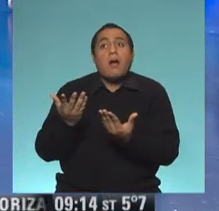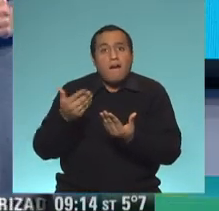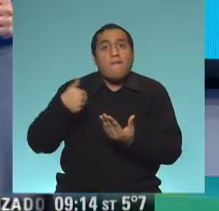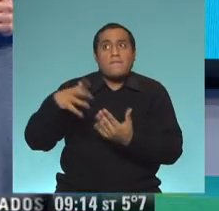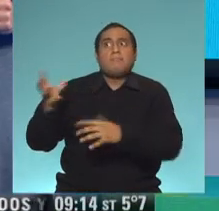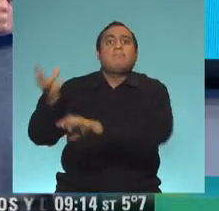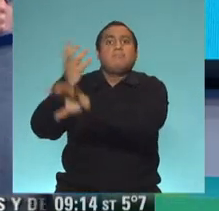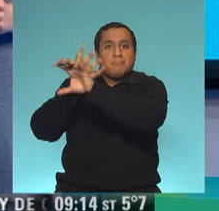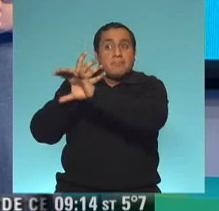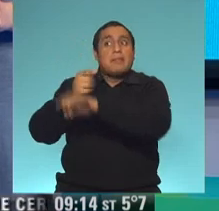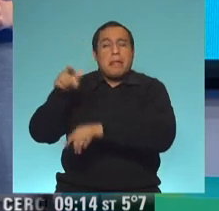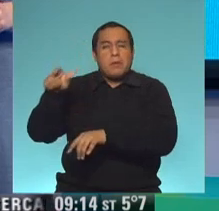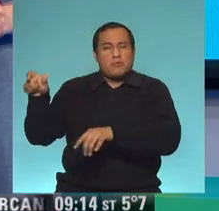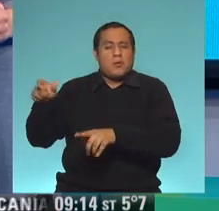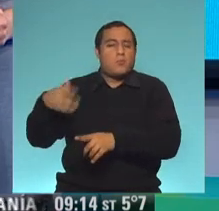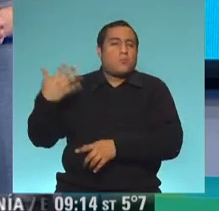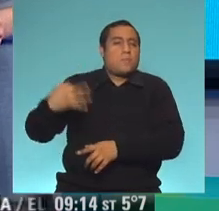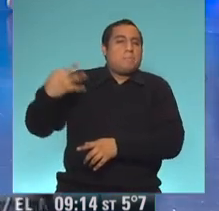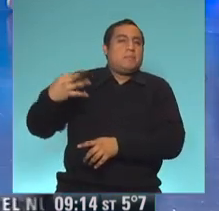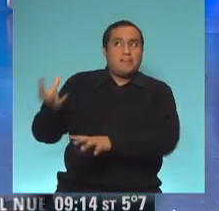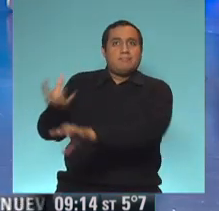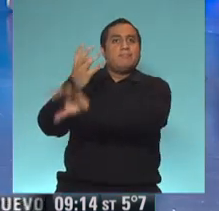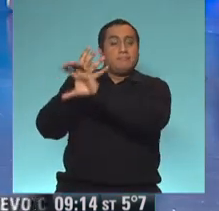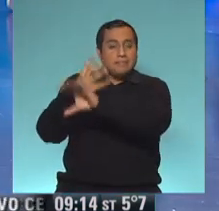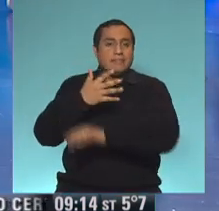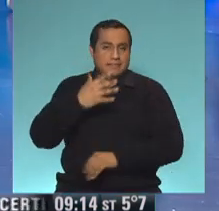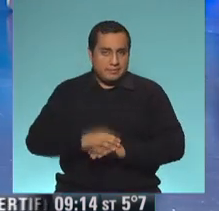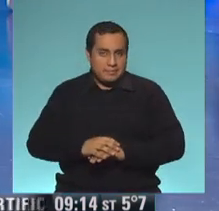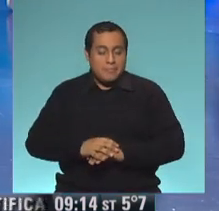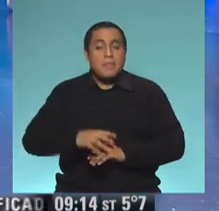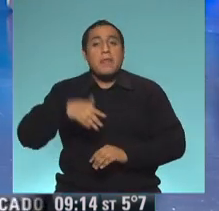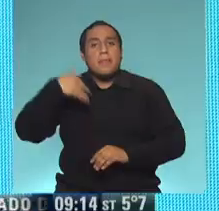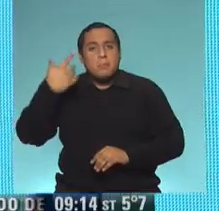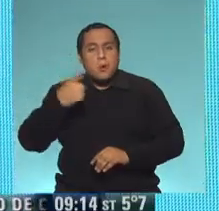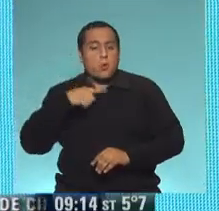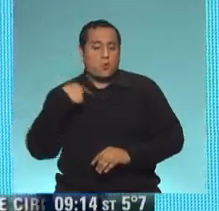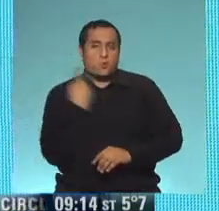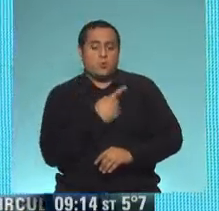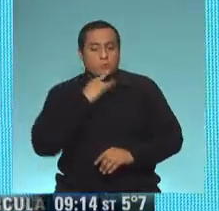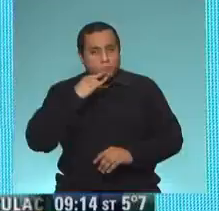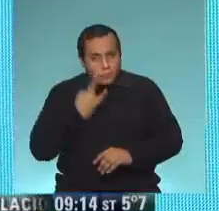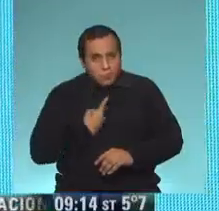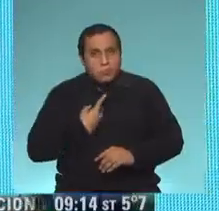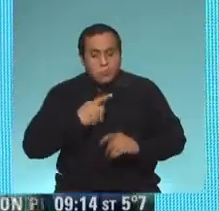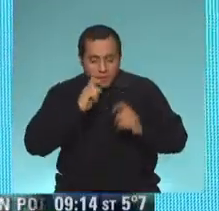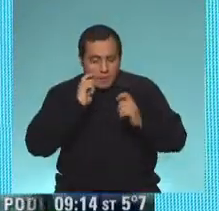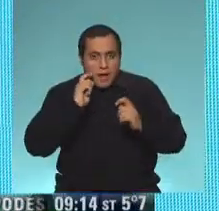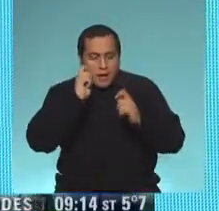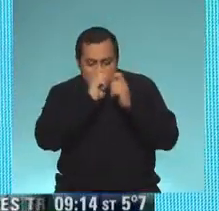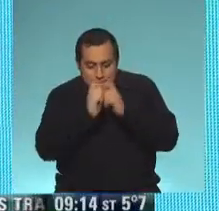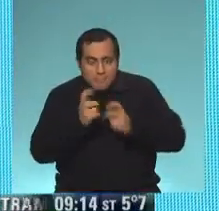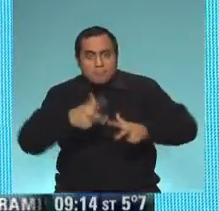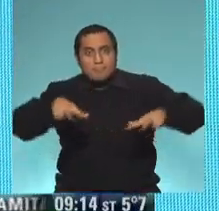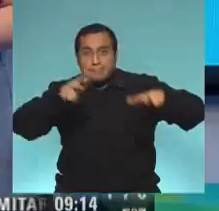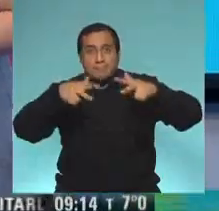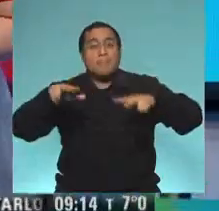Tenemos invitados súper especiales esta mañana. Y después vamos a construir nosotros, vamos a seguir armando nuestros